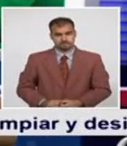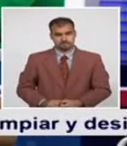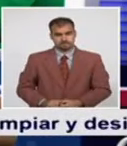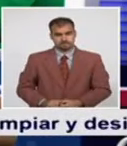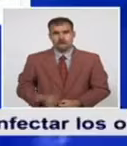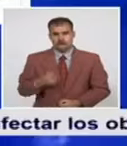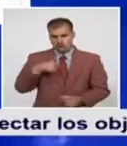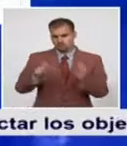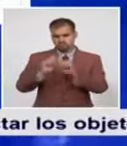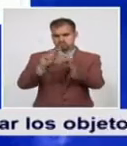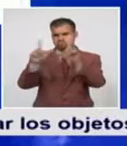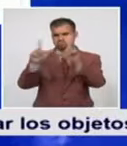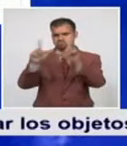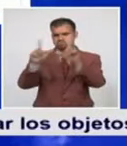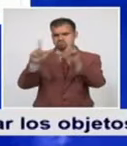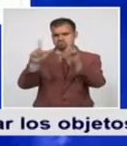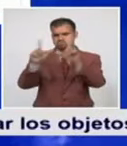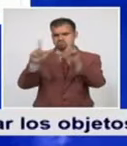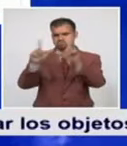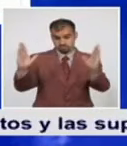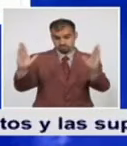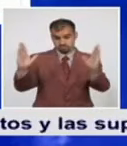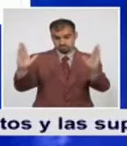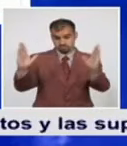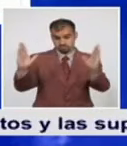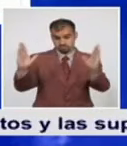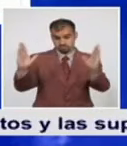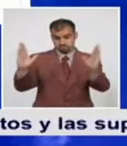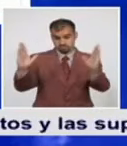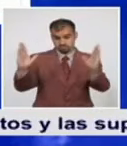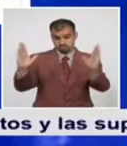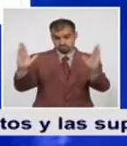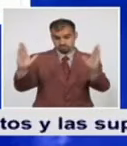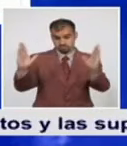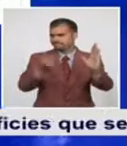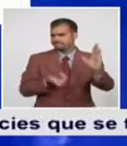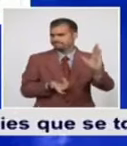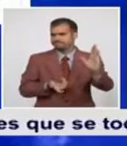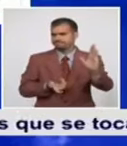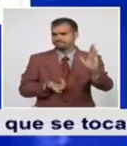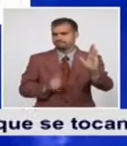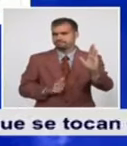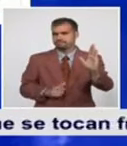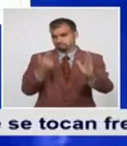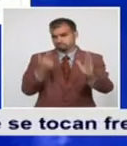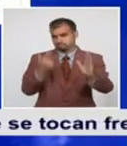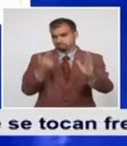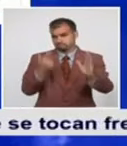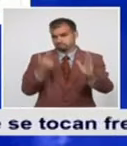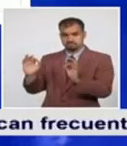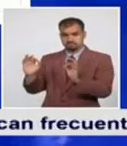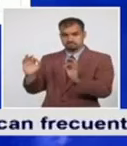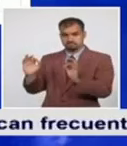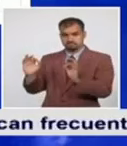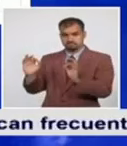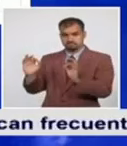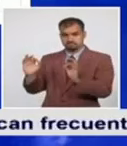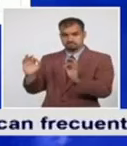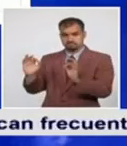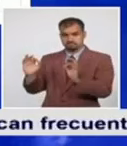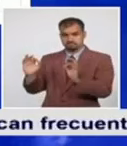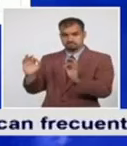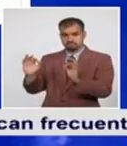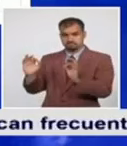abril. Ya estamos cerrando capítulo. Ahí tienen ustedes el comportamiento de los casos pediátricos durante todo el mes de